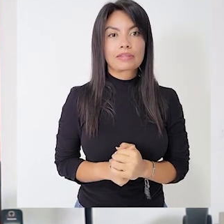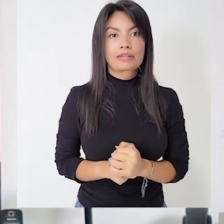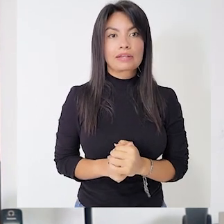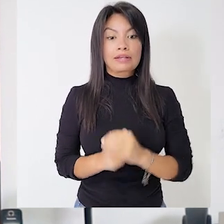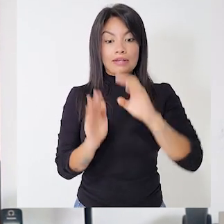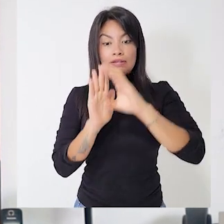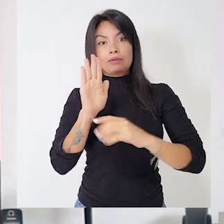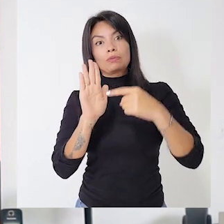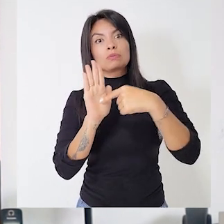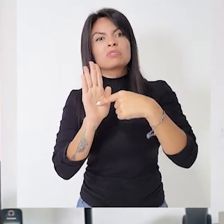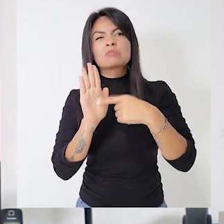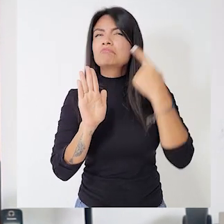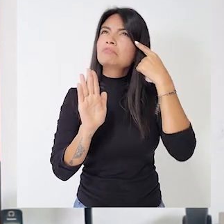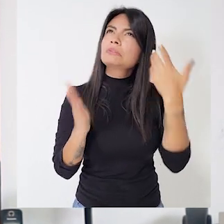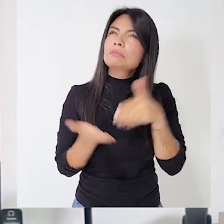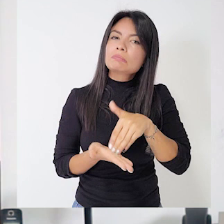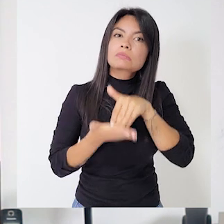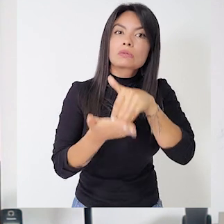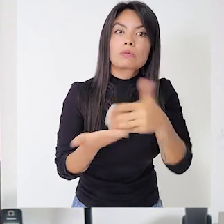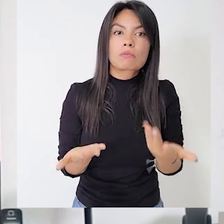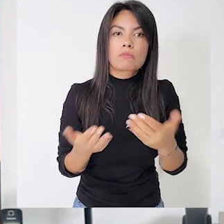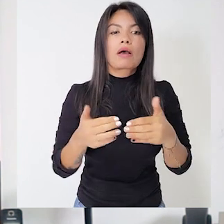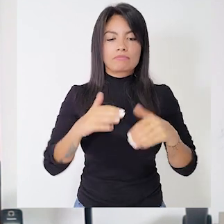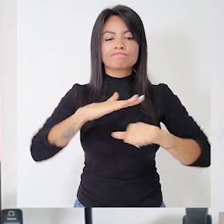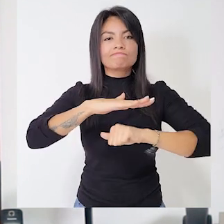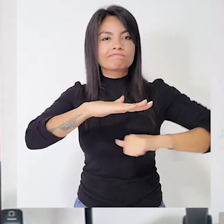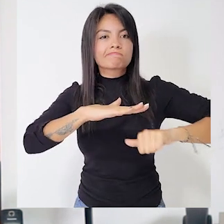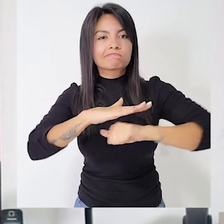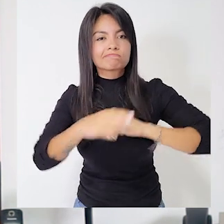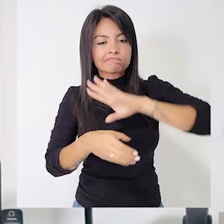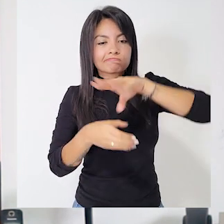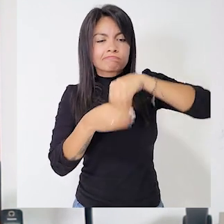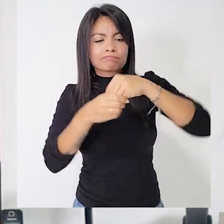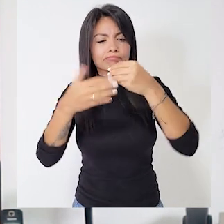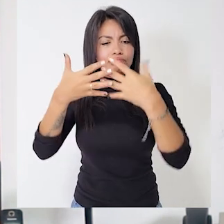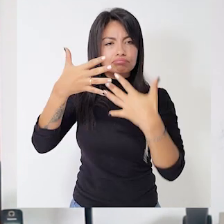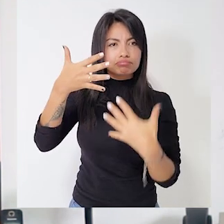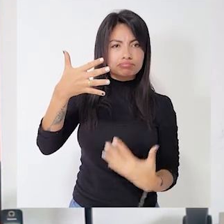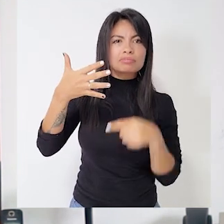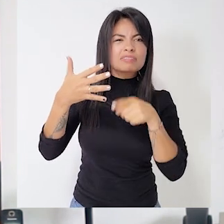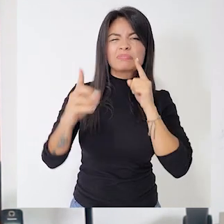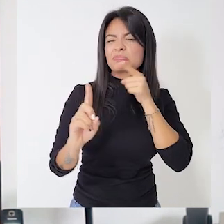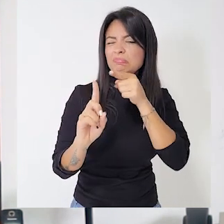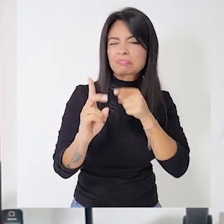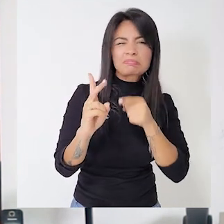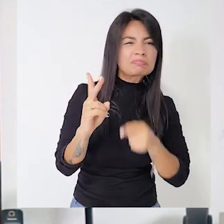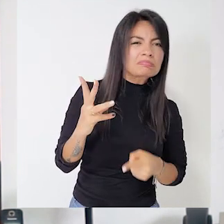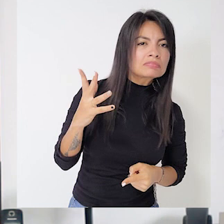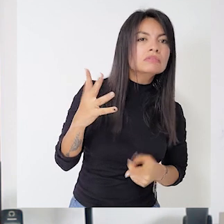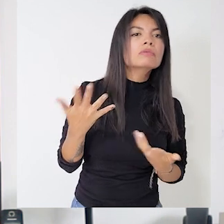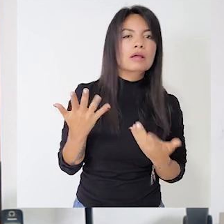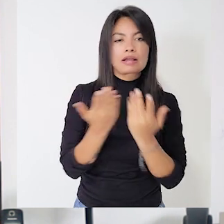A nivel curricular, el fortalecimiento de áreas, de los contenidos curriculares, de los logros, con